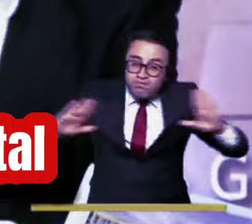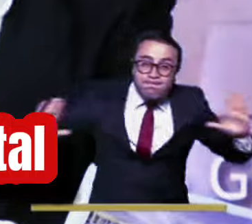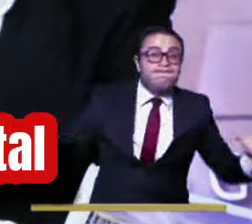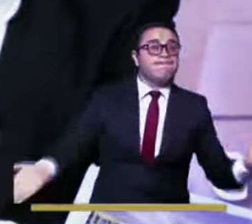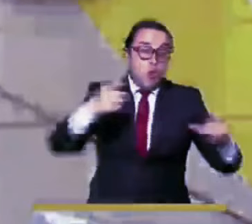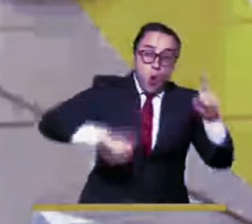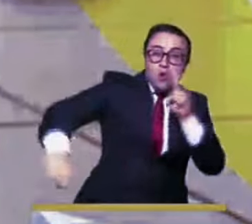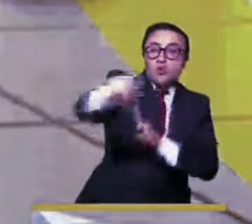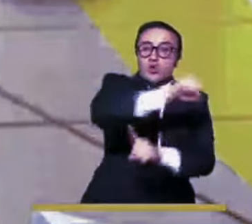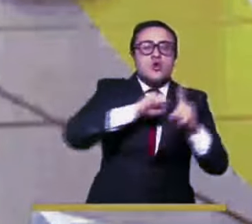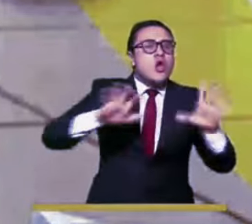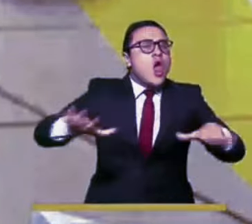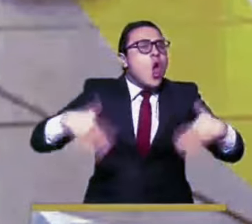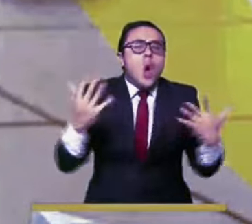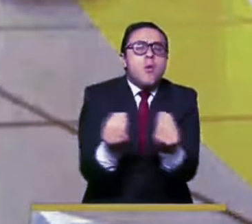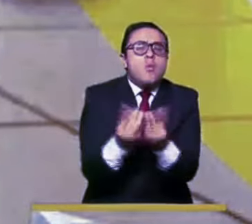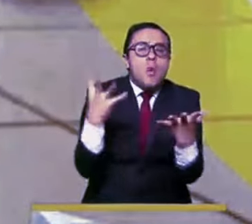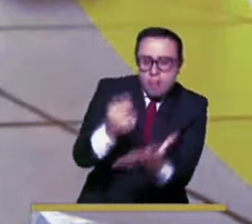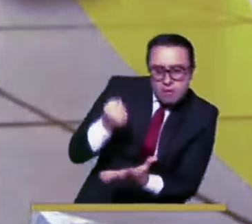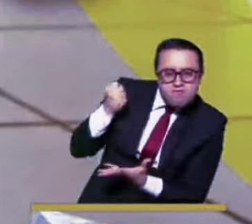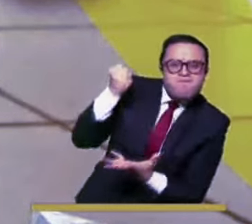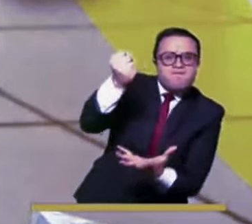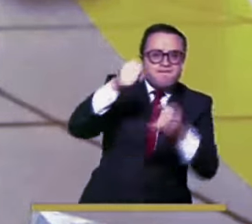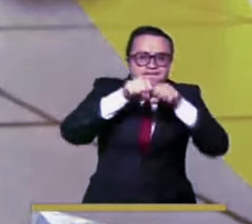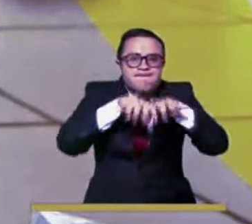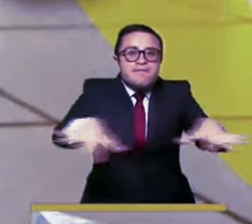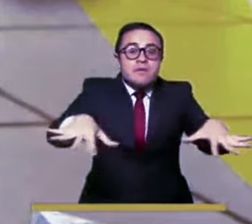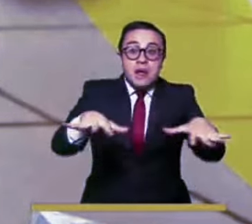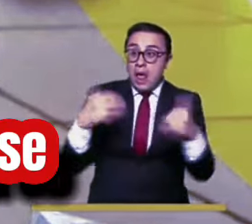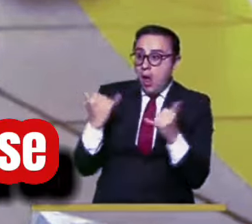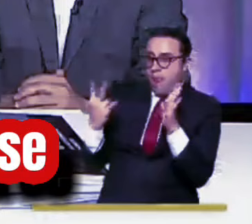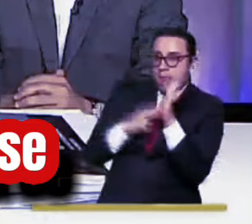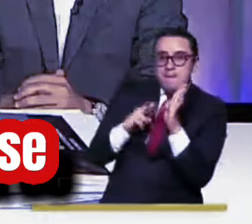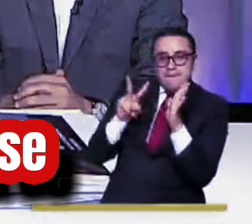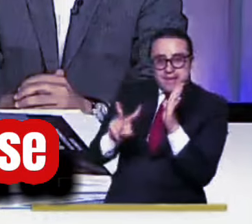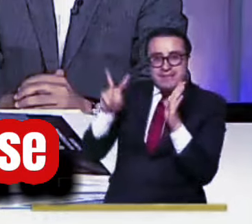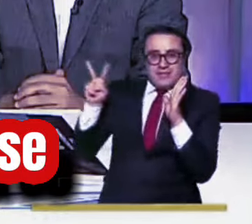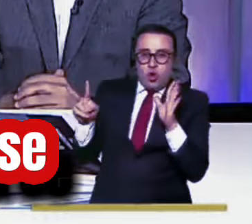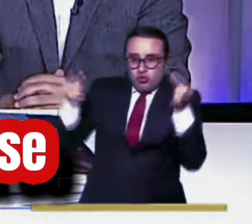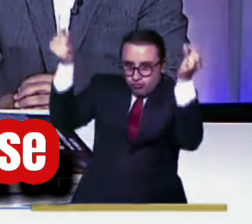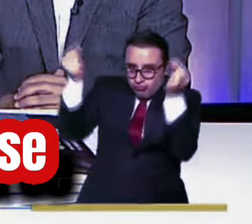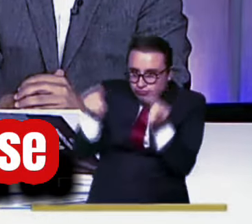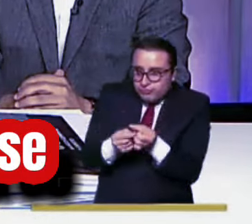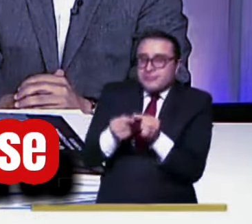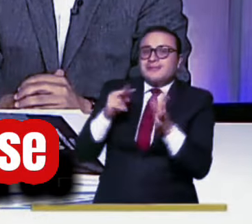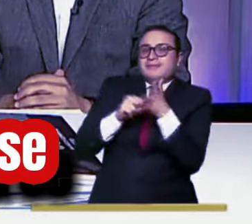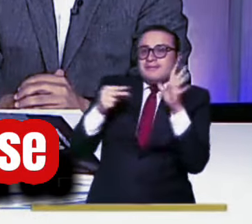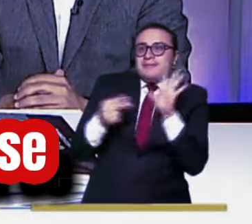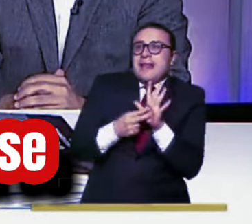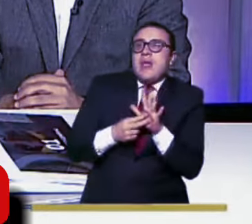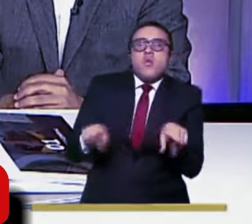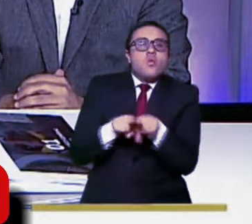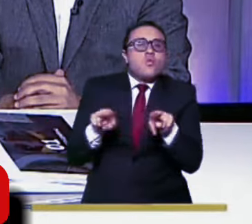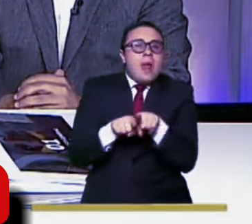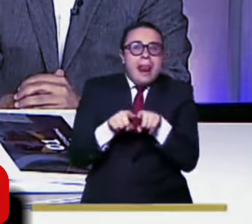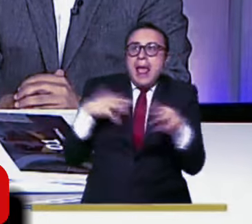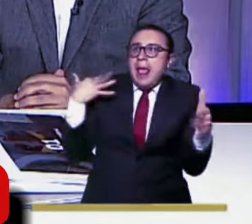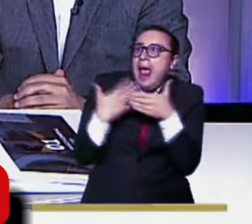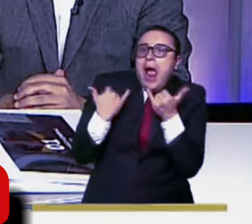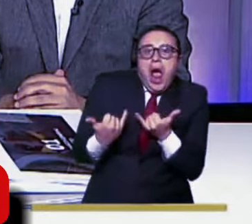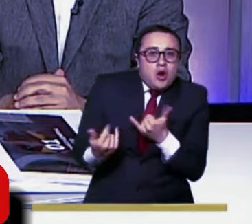de la sociedad. Traducida a pesos del 2022 para que podamos entenderlo como si se tratara una cifra